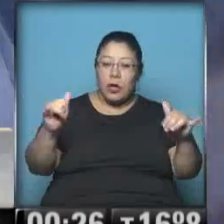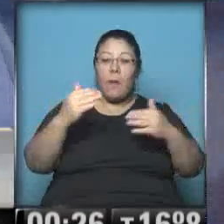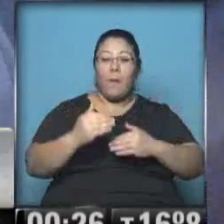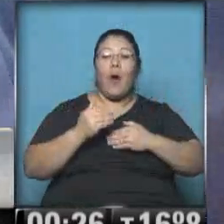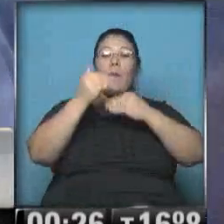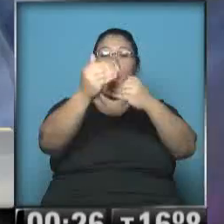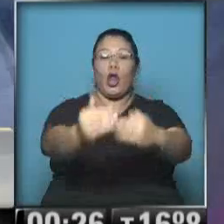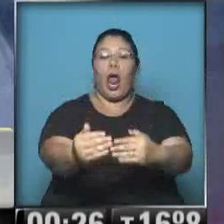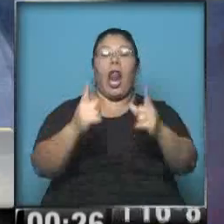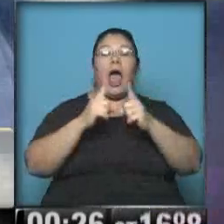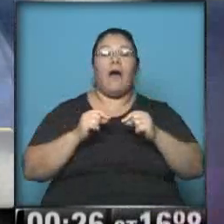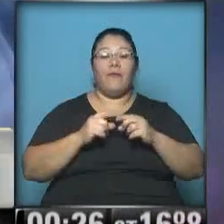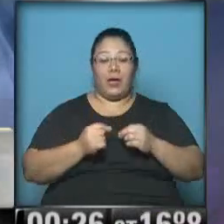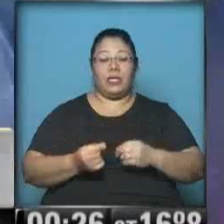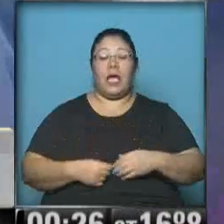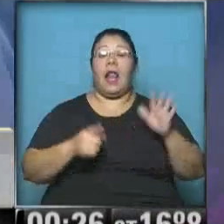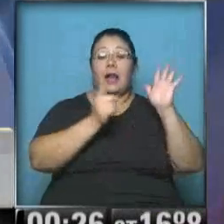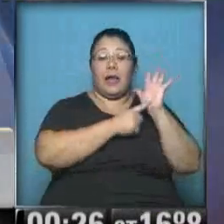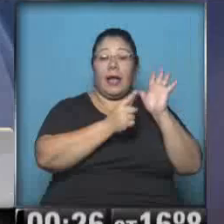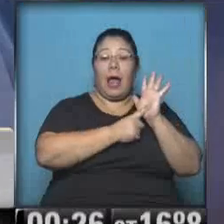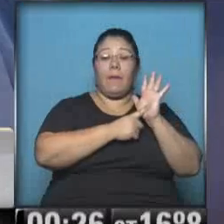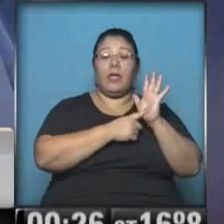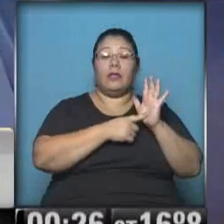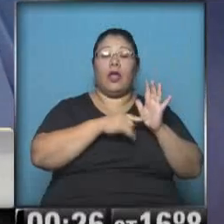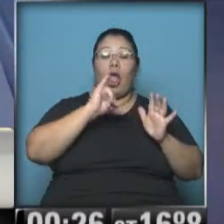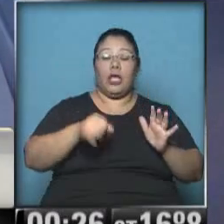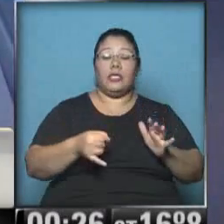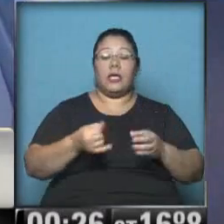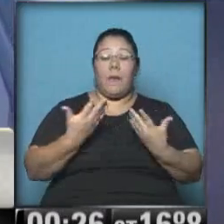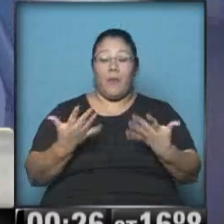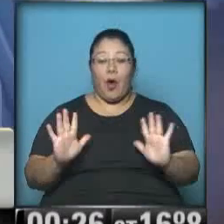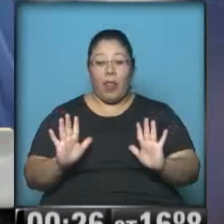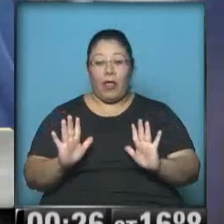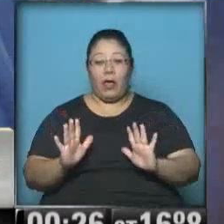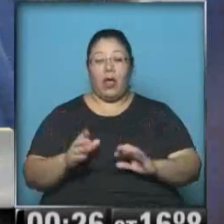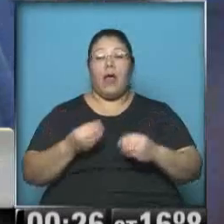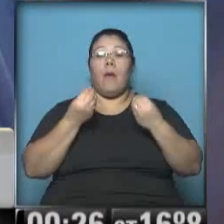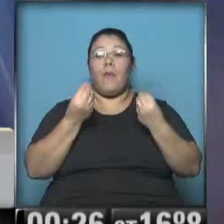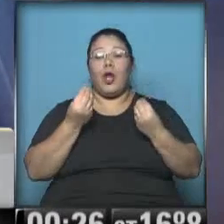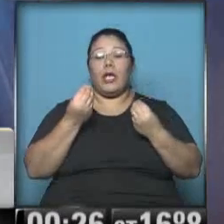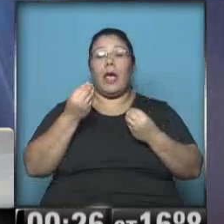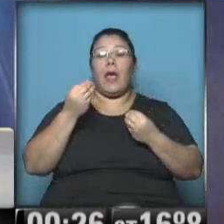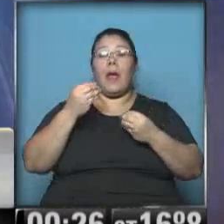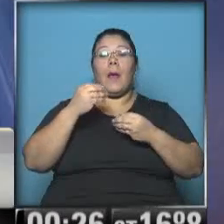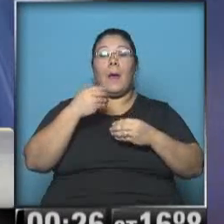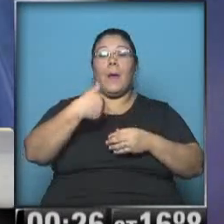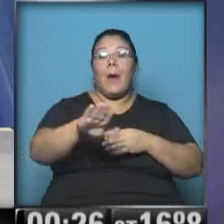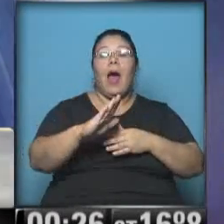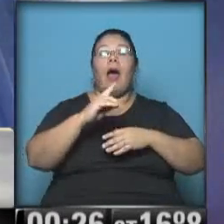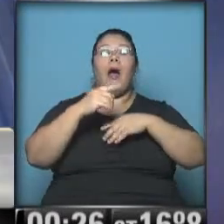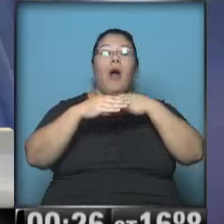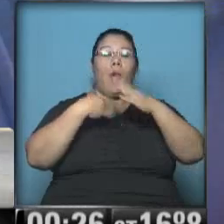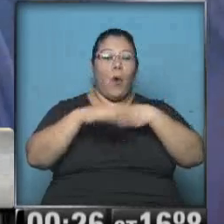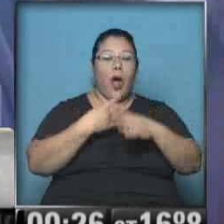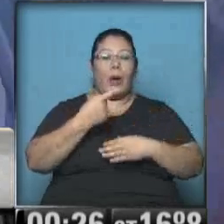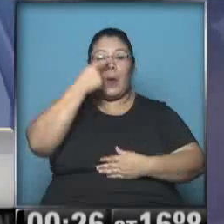artículos del reglamento de Primera División lo avala para hacer esto, ya que va a jugar una final continental en pocos días. Entonces, se